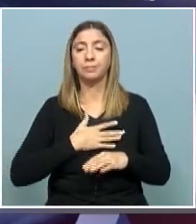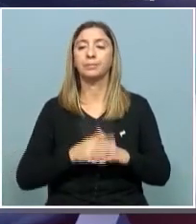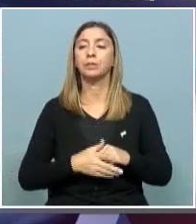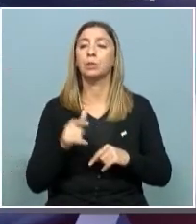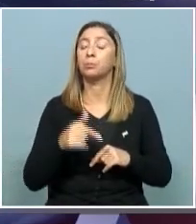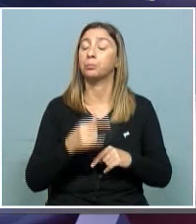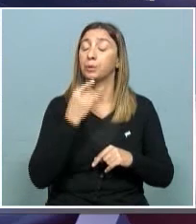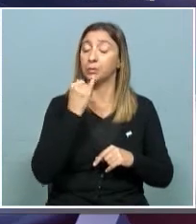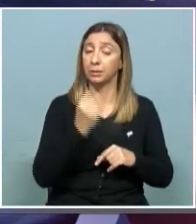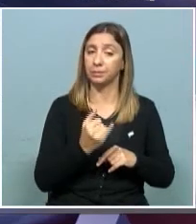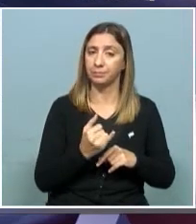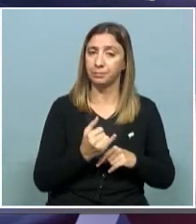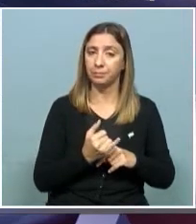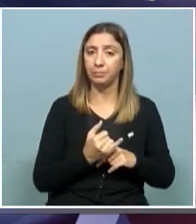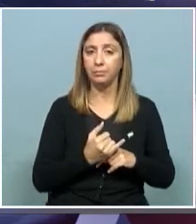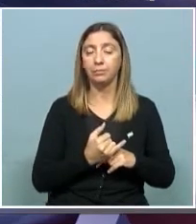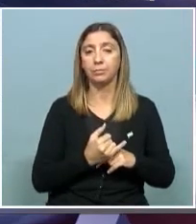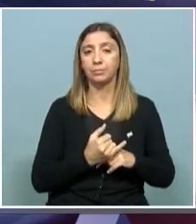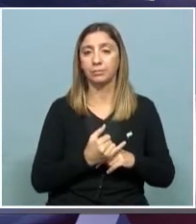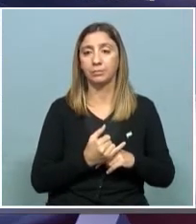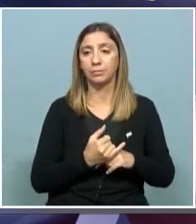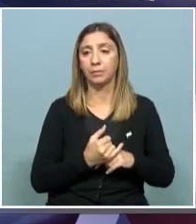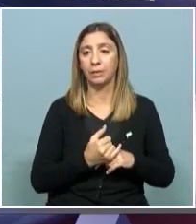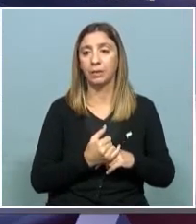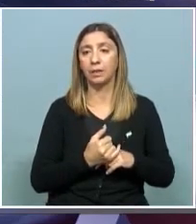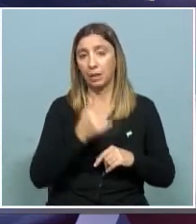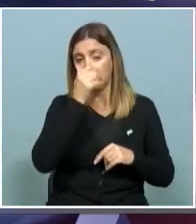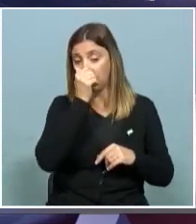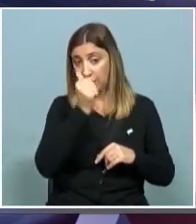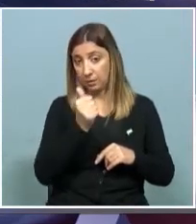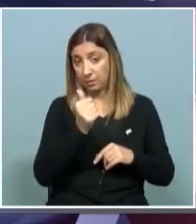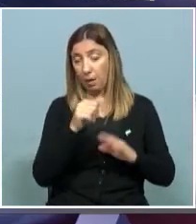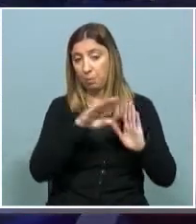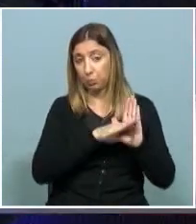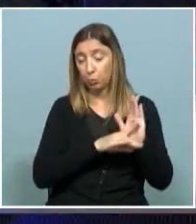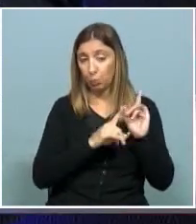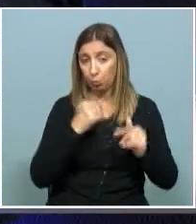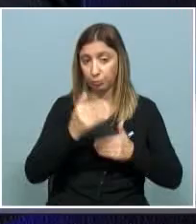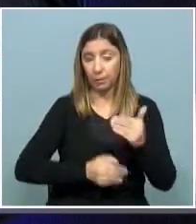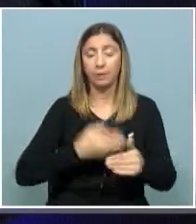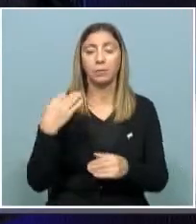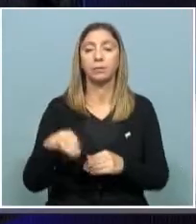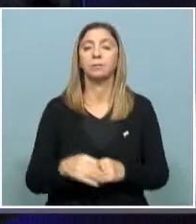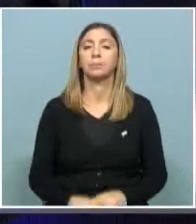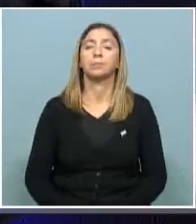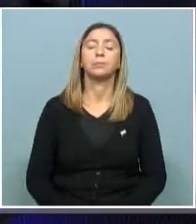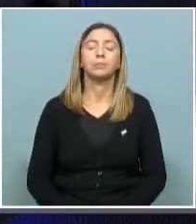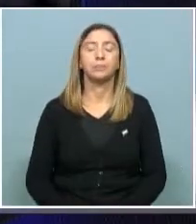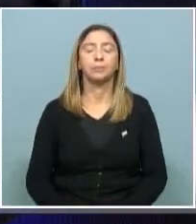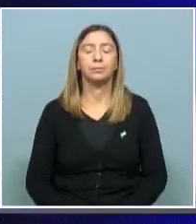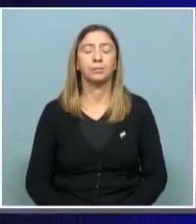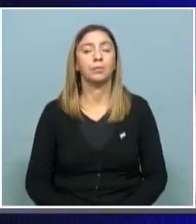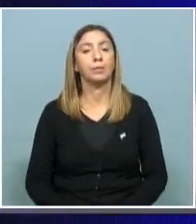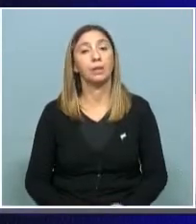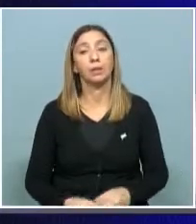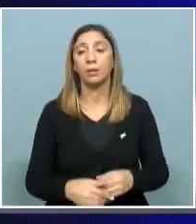bueno y podemos confirmar que se trataba de virus de la influenza es un protocolo también a seguir esto bueno si éste se